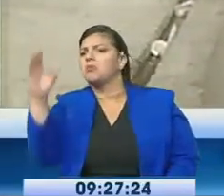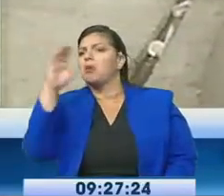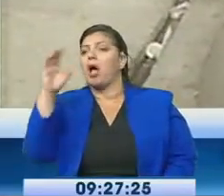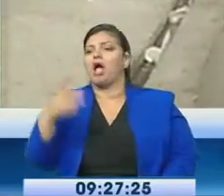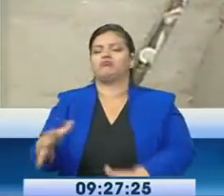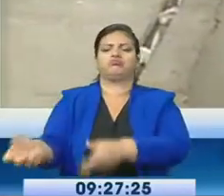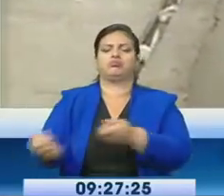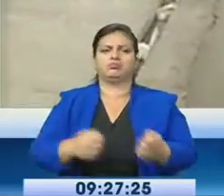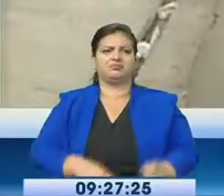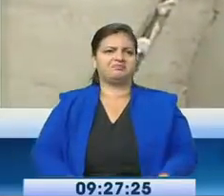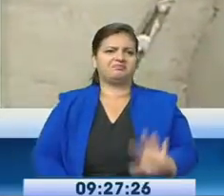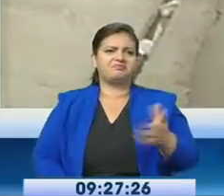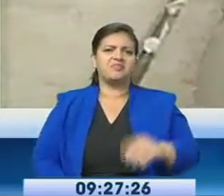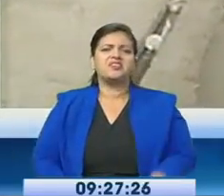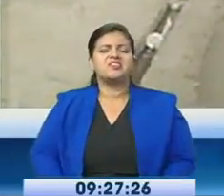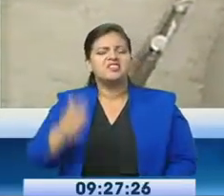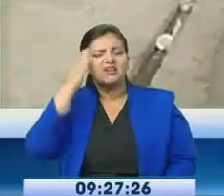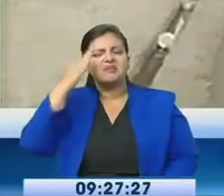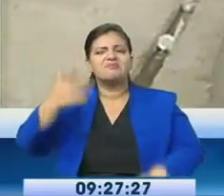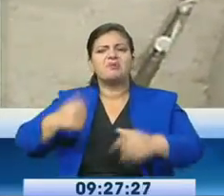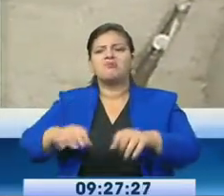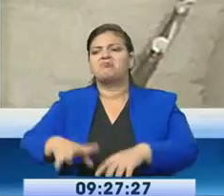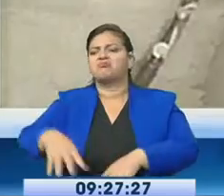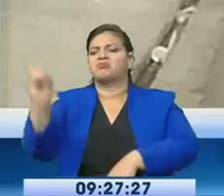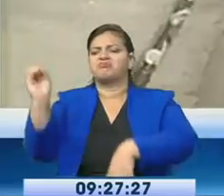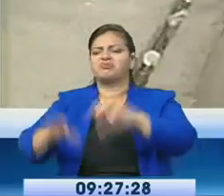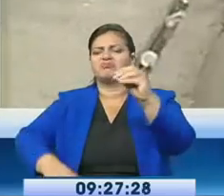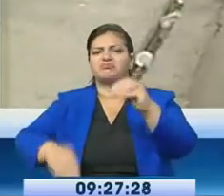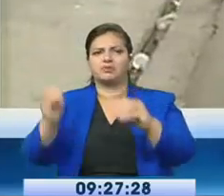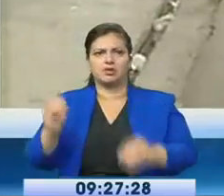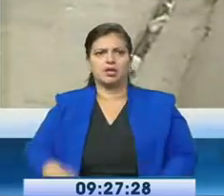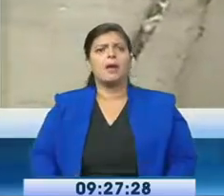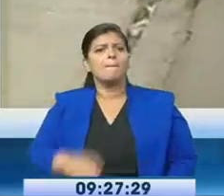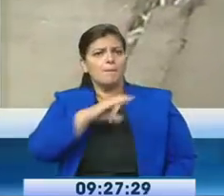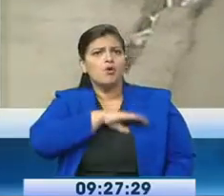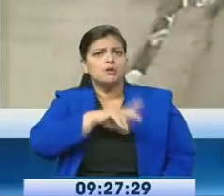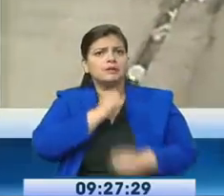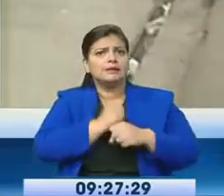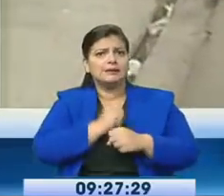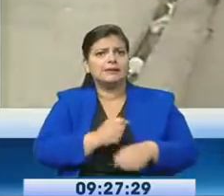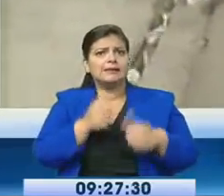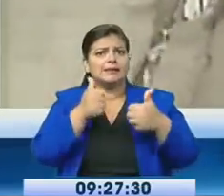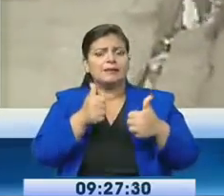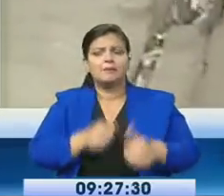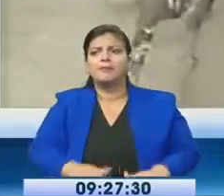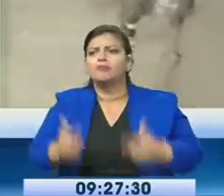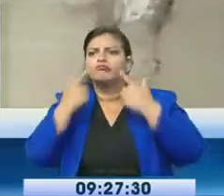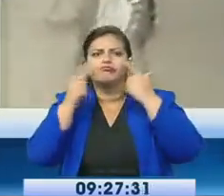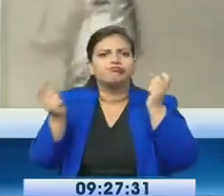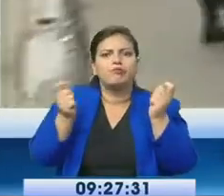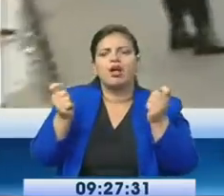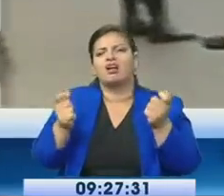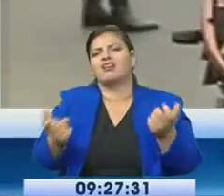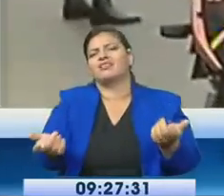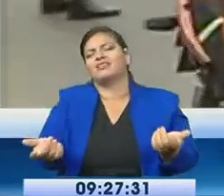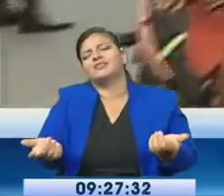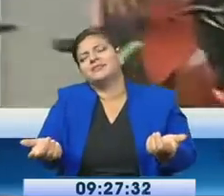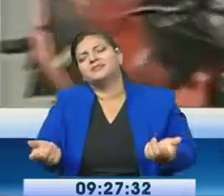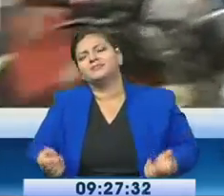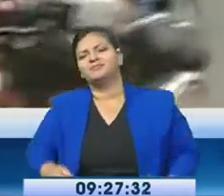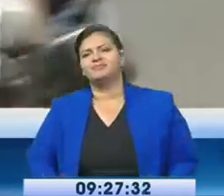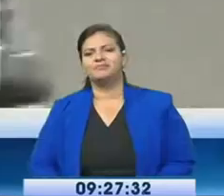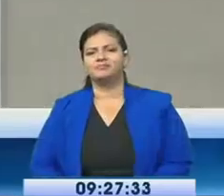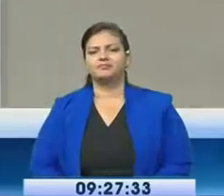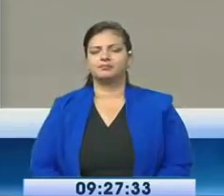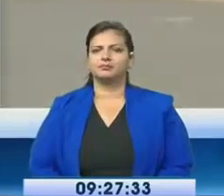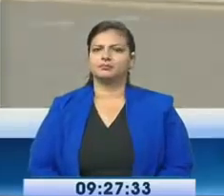queda bien robado, pues. Aunque la policía quiere hacer su trabajo, no puede estar en todos lados. Perfecto, muchas gracias. Bueno, este